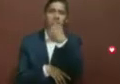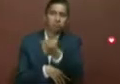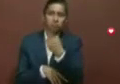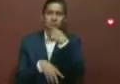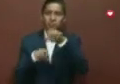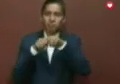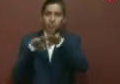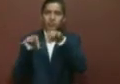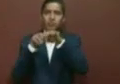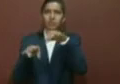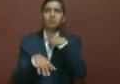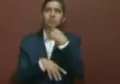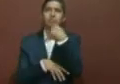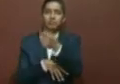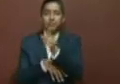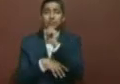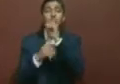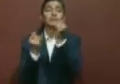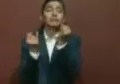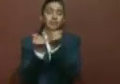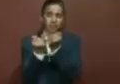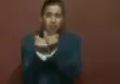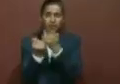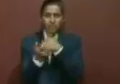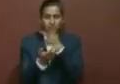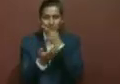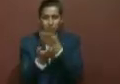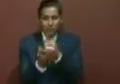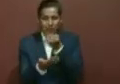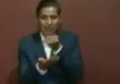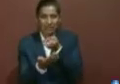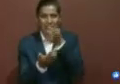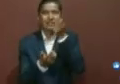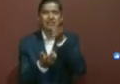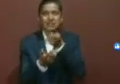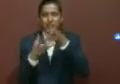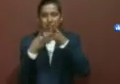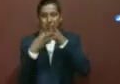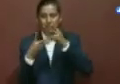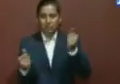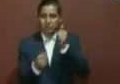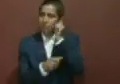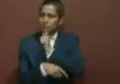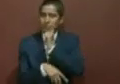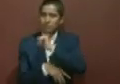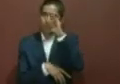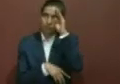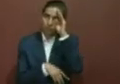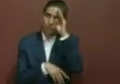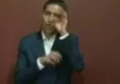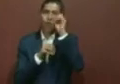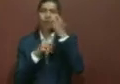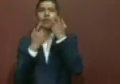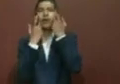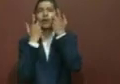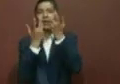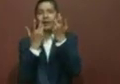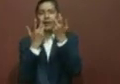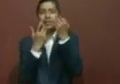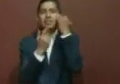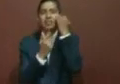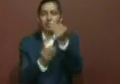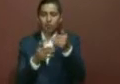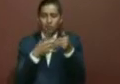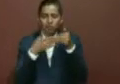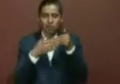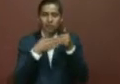y poniendo sobre la mesa, que es lo que debemos de resolver si pensamos o queremos hacia mediano y largo plazo